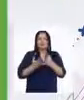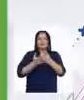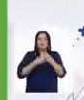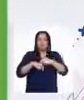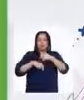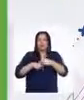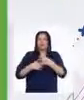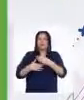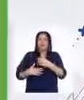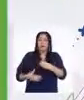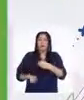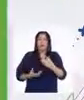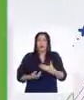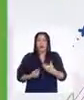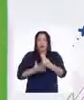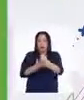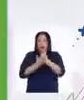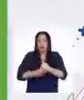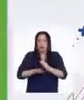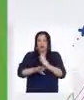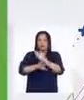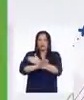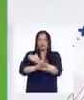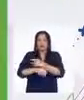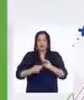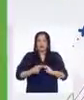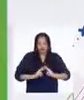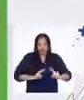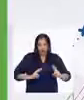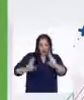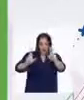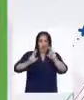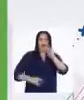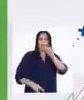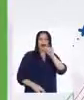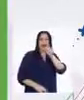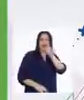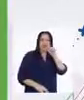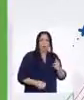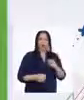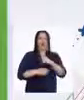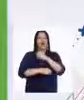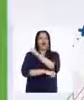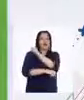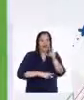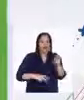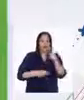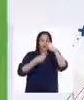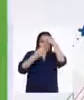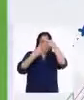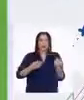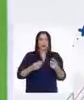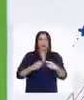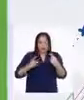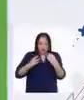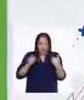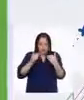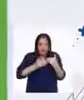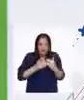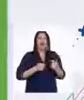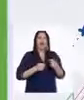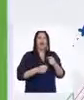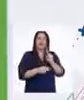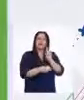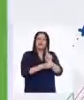áreas rurales de la Amazonía peruana. Trabajamos a lo largo de los ríos Marañón, Ucayali y Amazonas, entrenando a agentes comunitarios